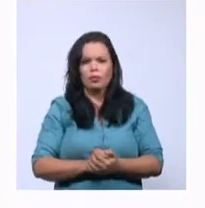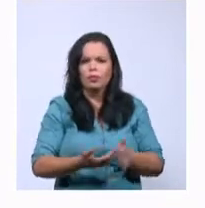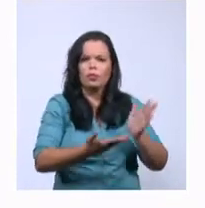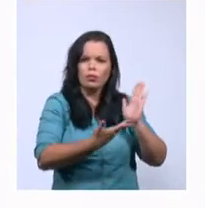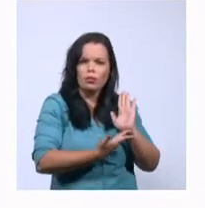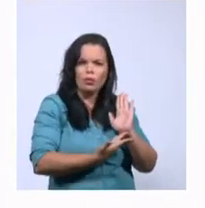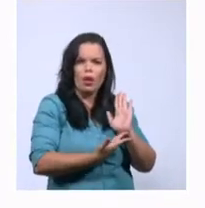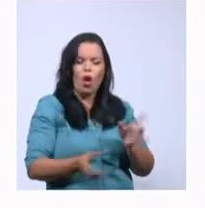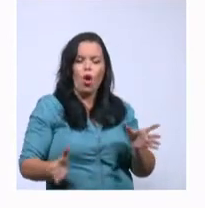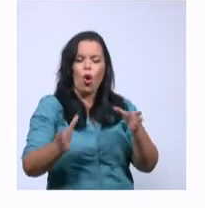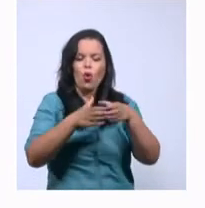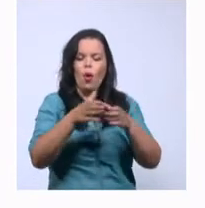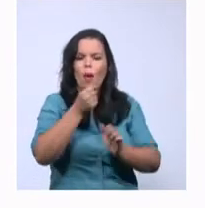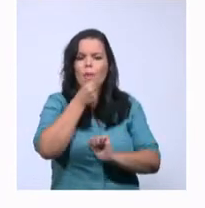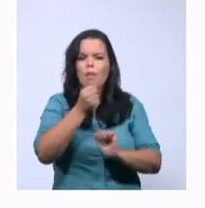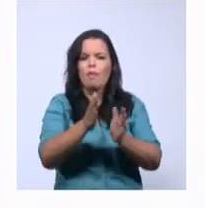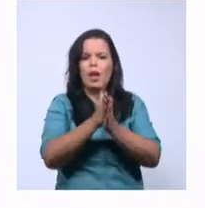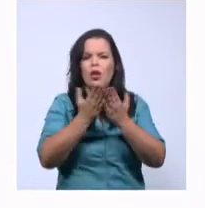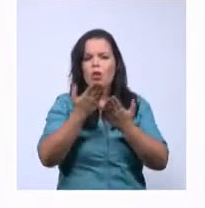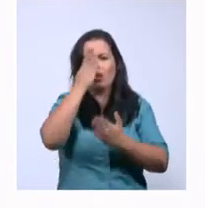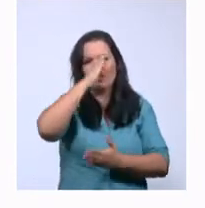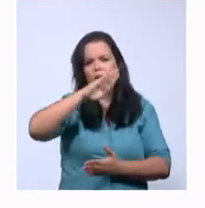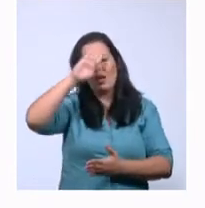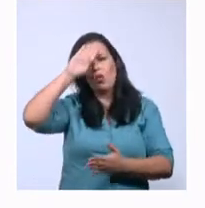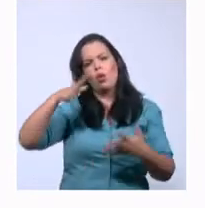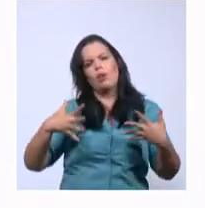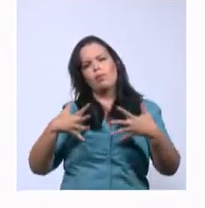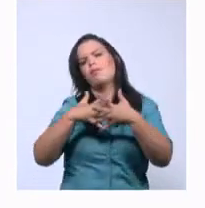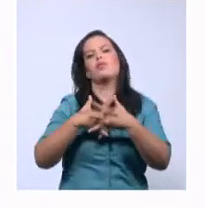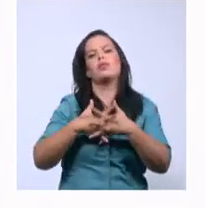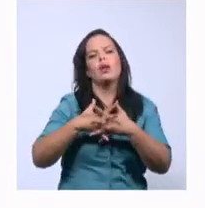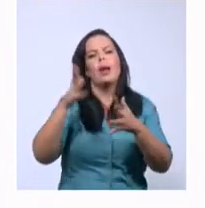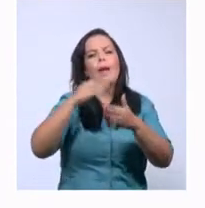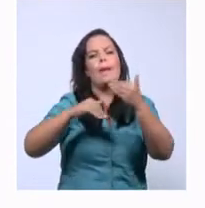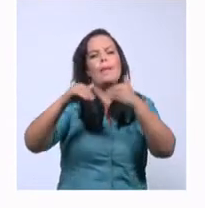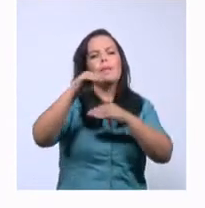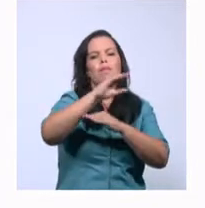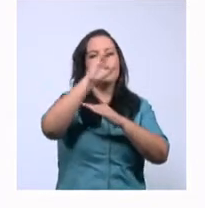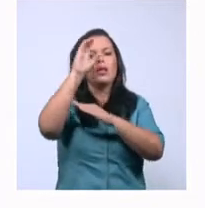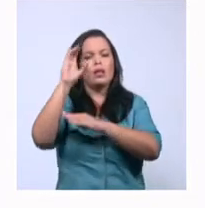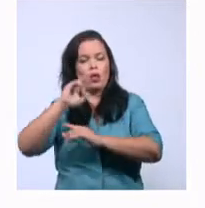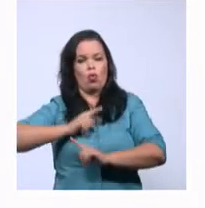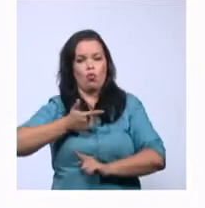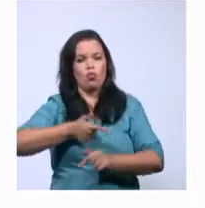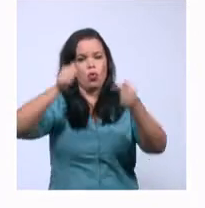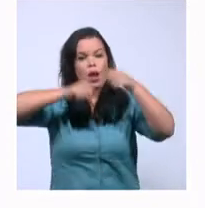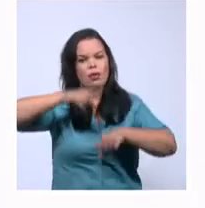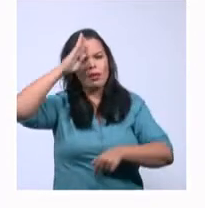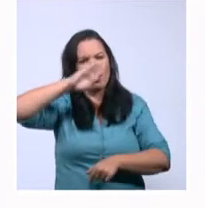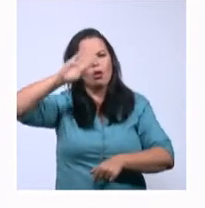solidariza con la decisión del Ministerio de Cultura de no reunirse con personas que tienen contacto directo y que